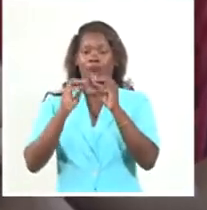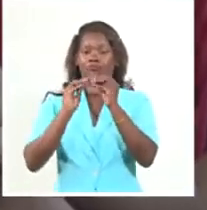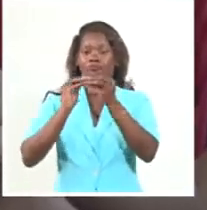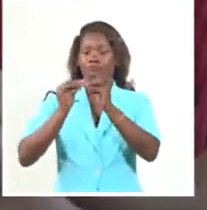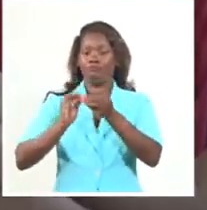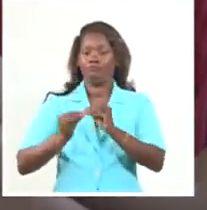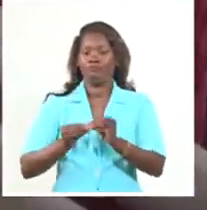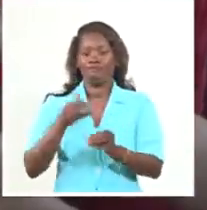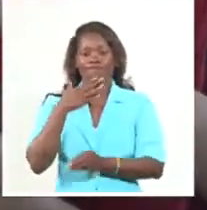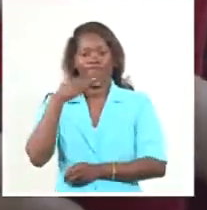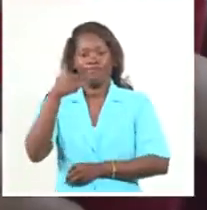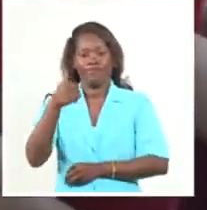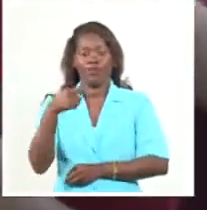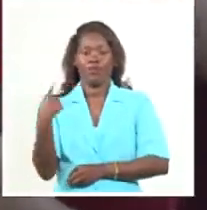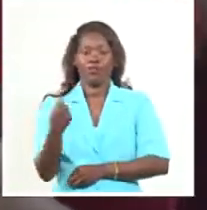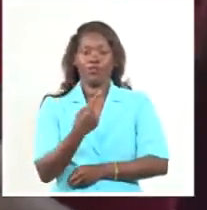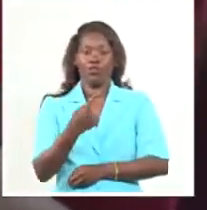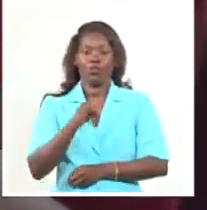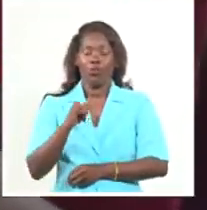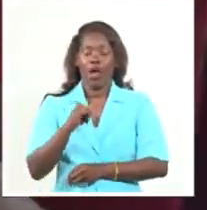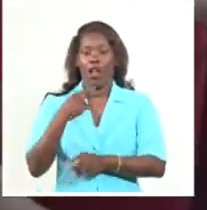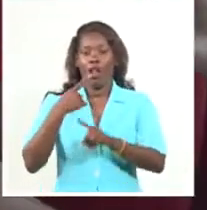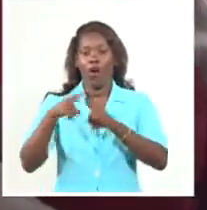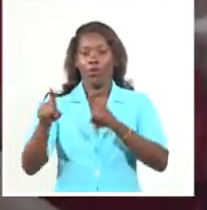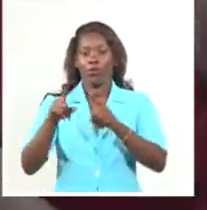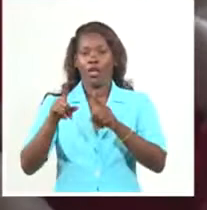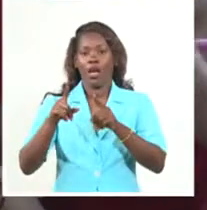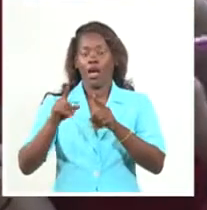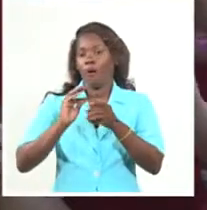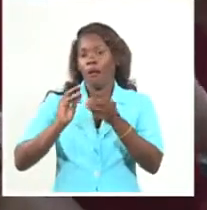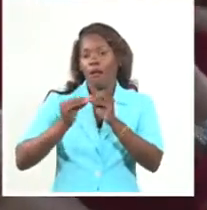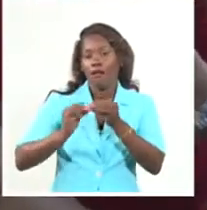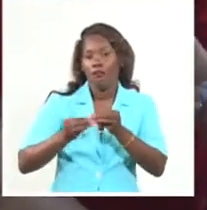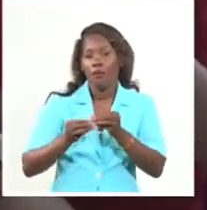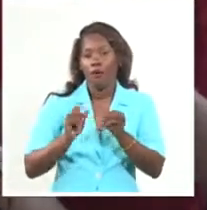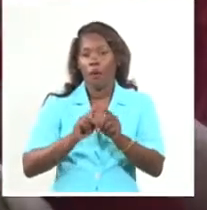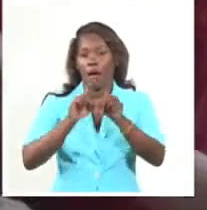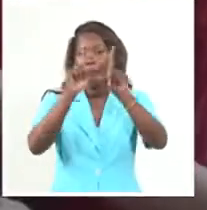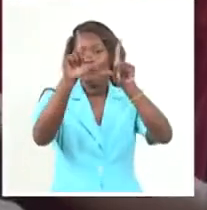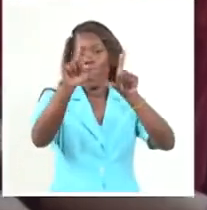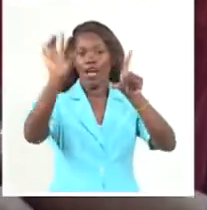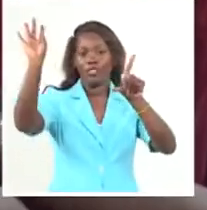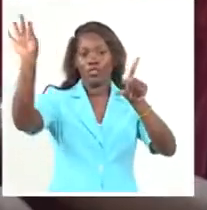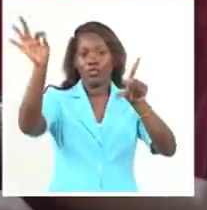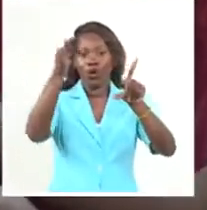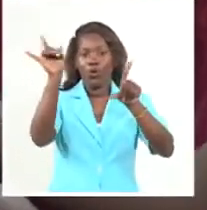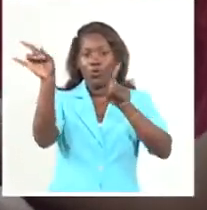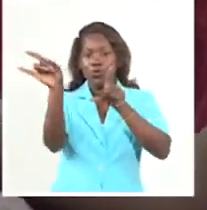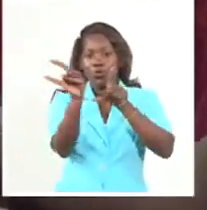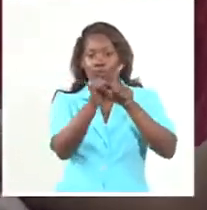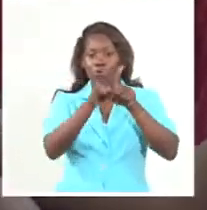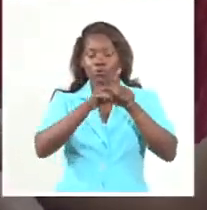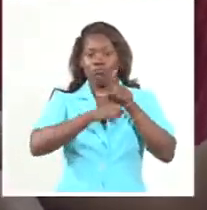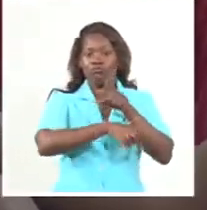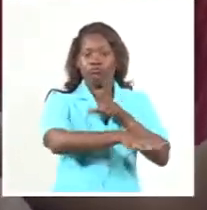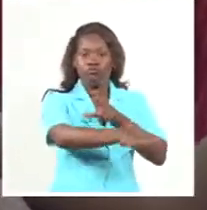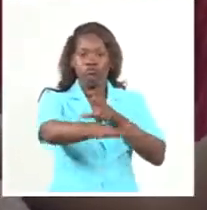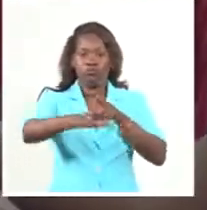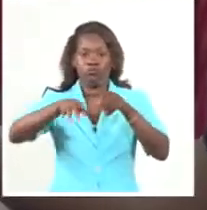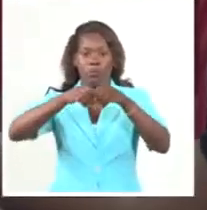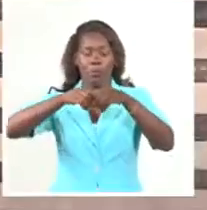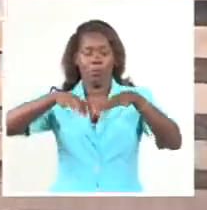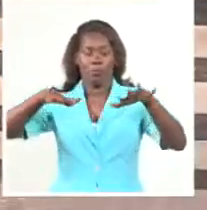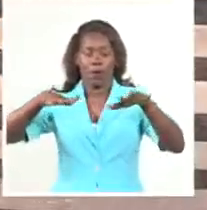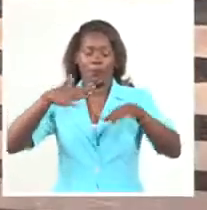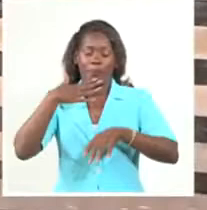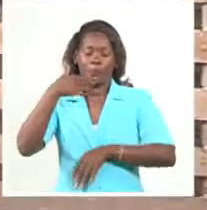mejor la energía solar, la energía eólica y no depender tanto del combustible, que también nos lo bloquea mucho y nos cuesta trabajo